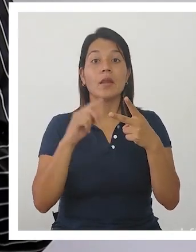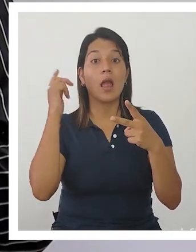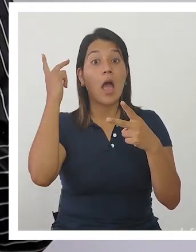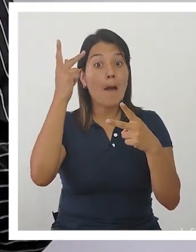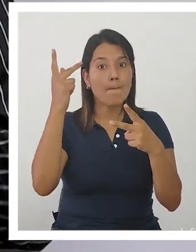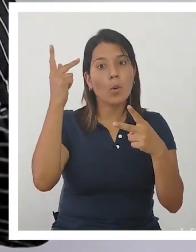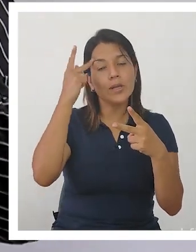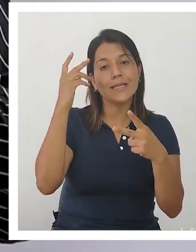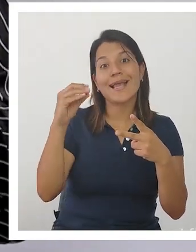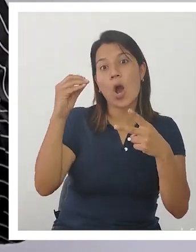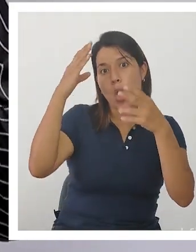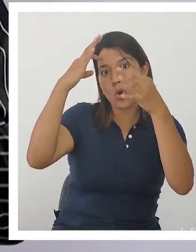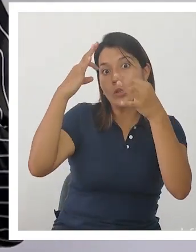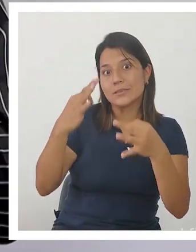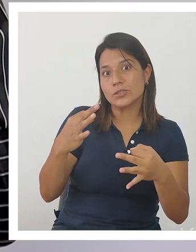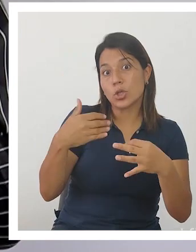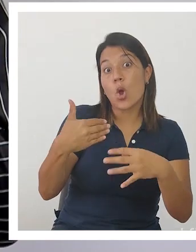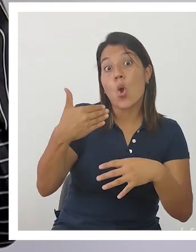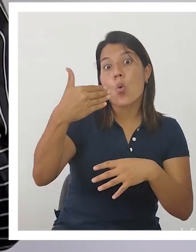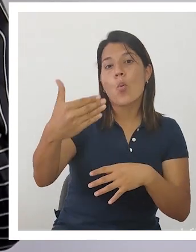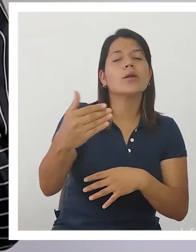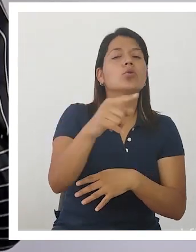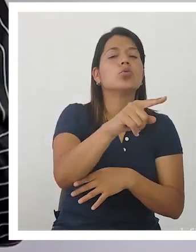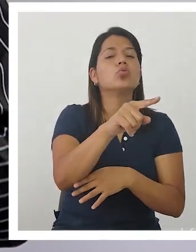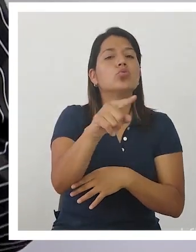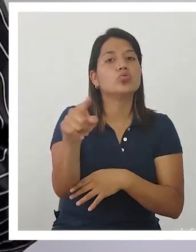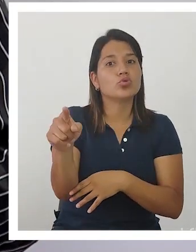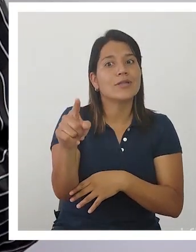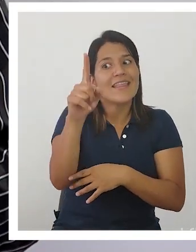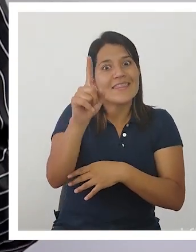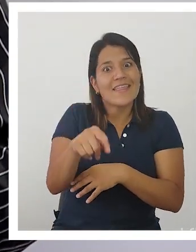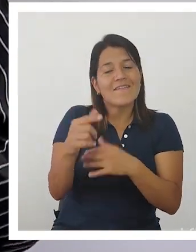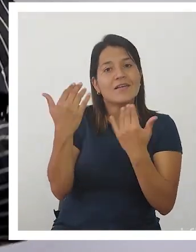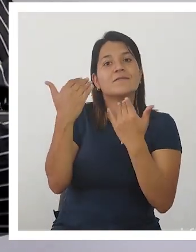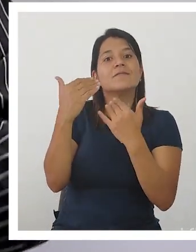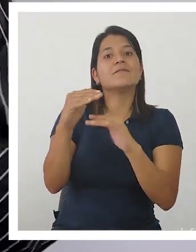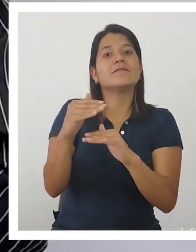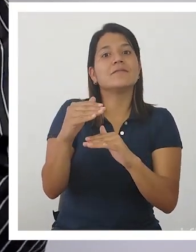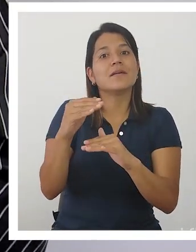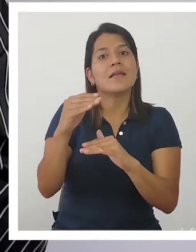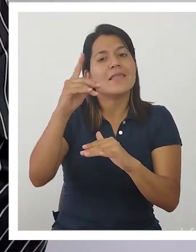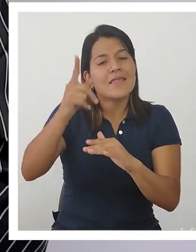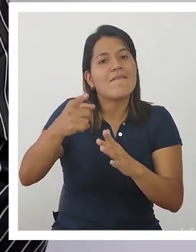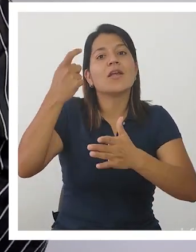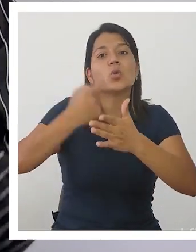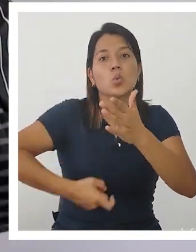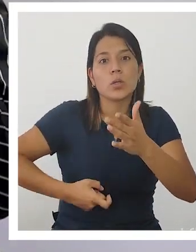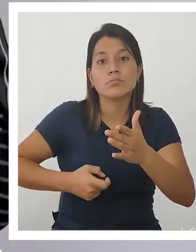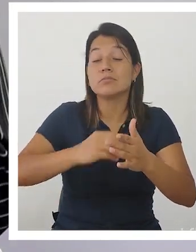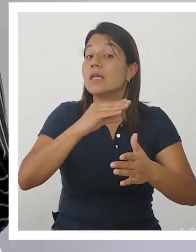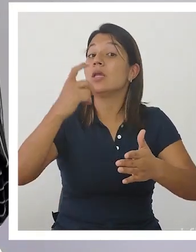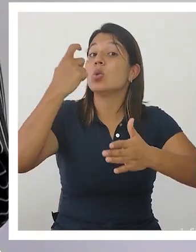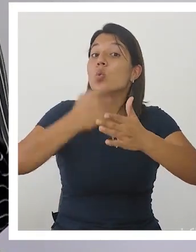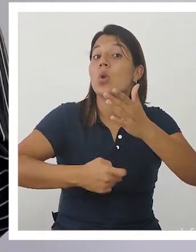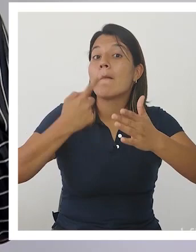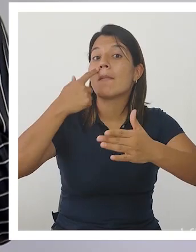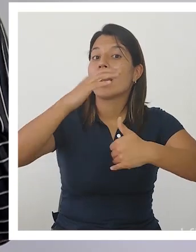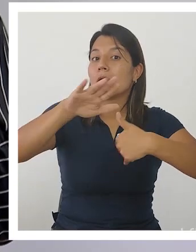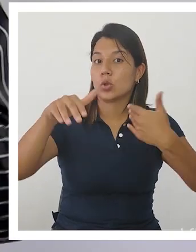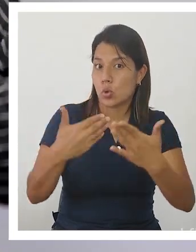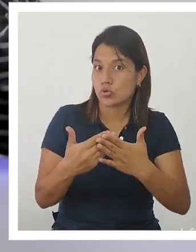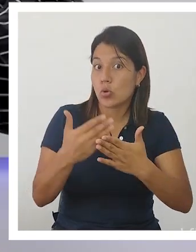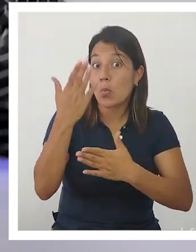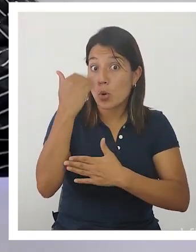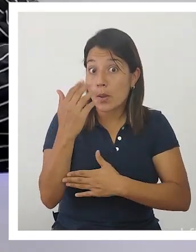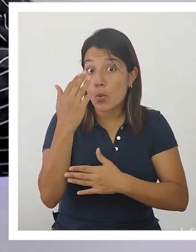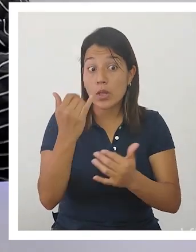políticas, cuando usted tiene que socarse la faja, son duras, pero son duras para todos. porque así como en estos